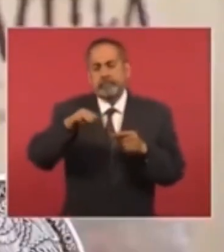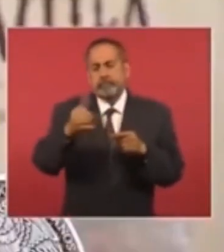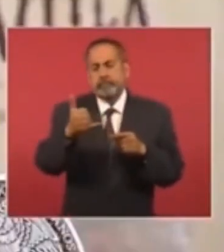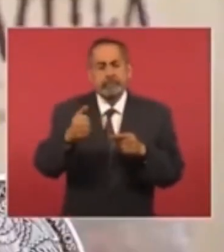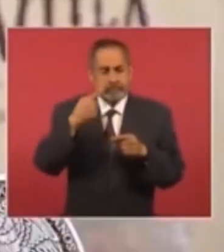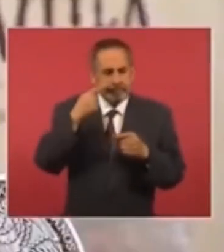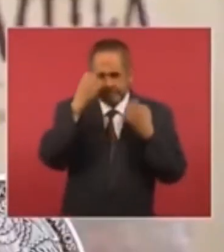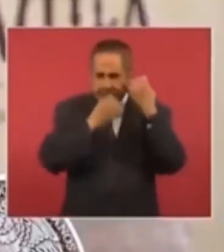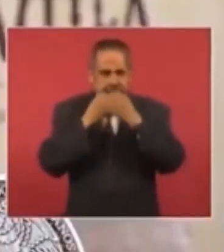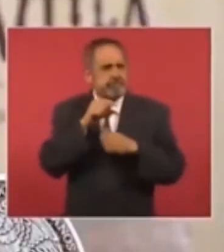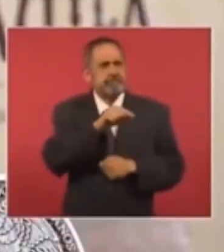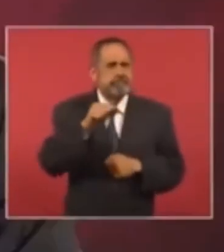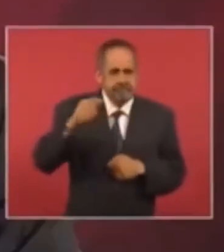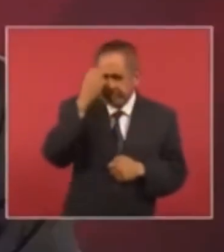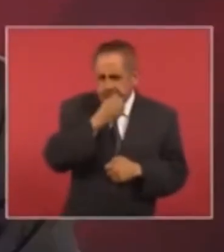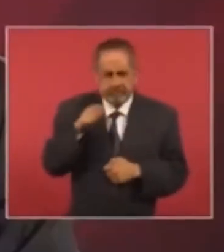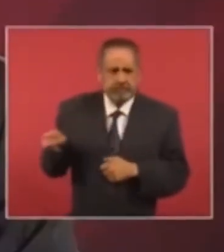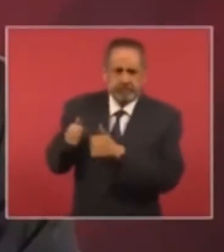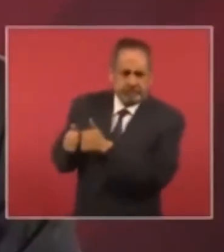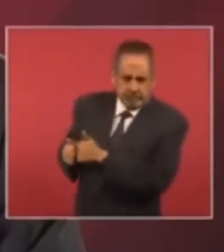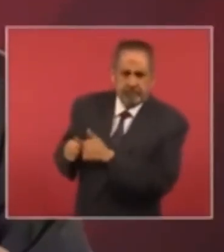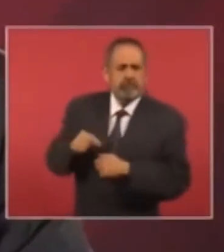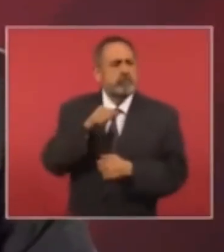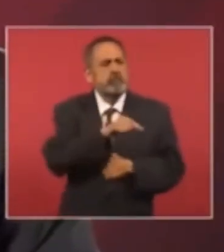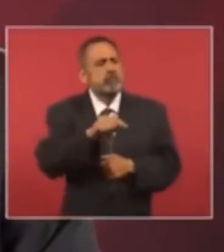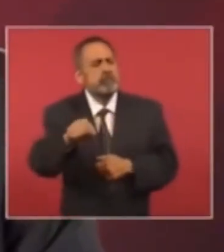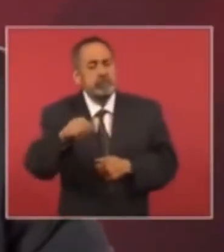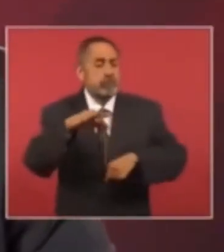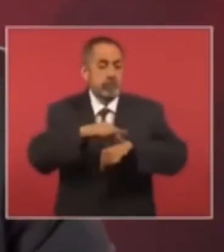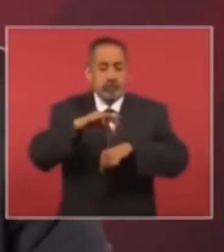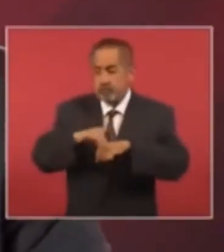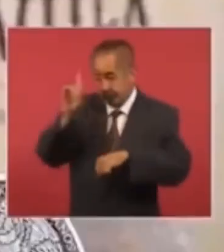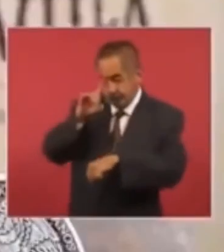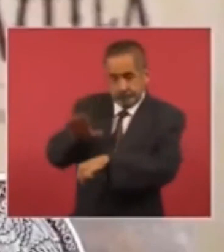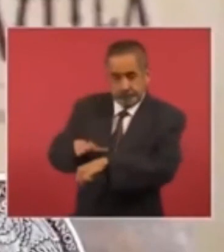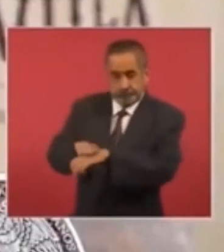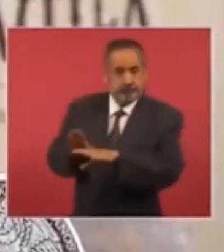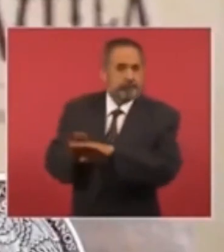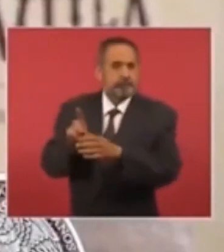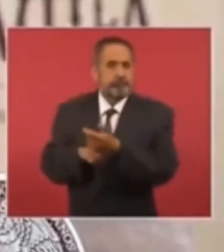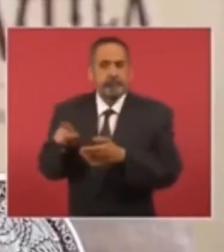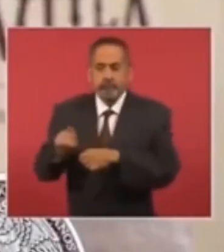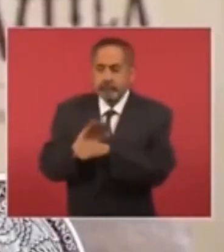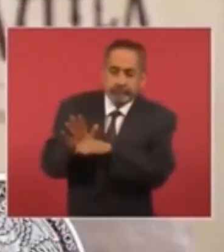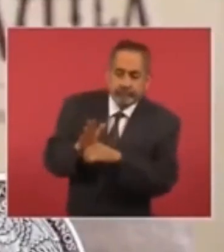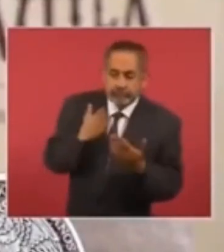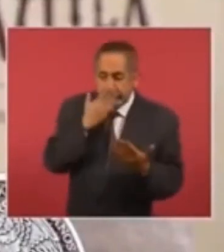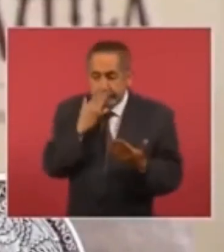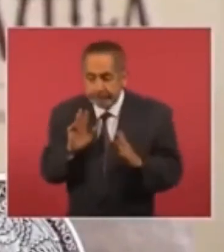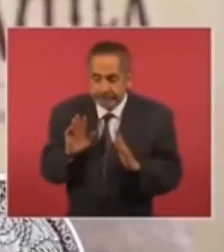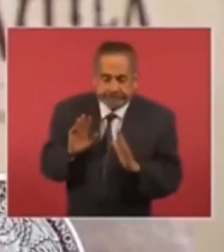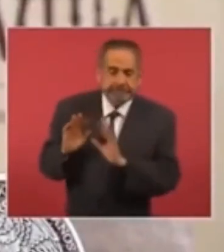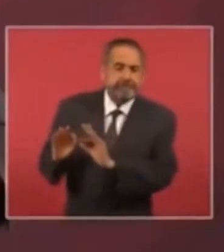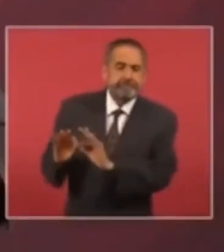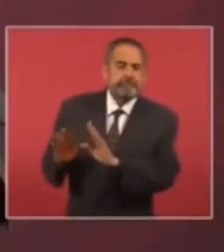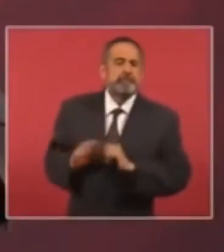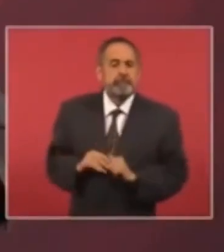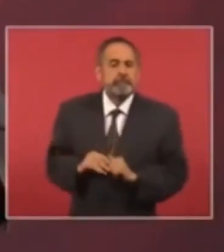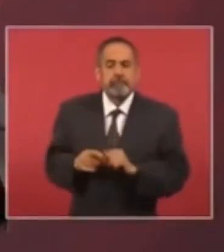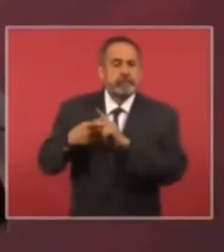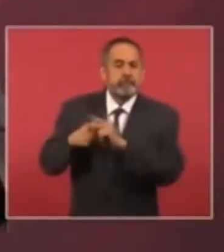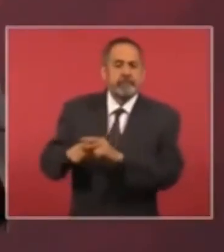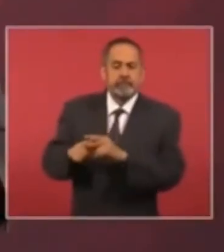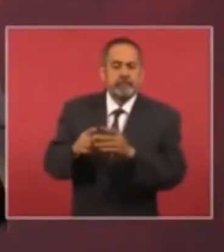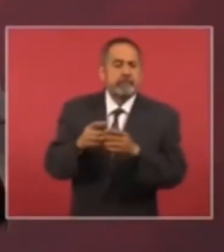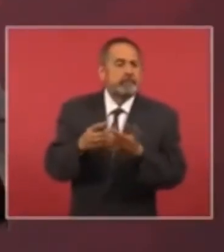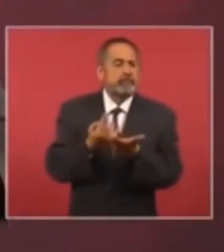Tren Maya se llevaran a cabo y, por sugerencia de los médicos y ante la eventualidad de que pudiese ser COVID, se decidió que iniciara un